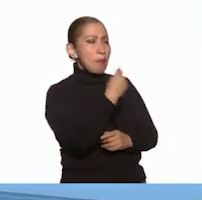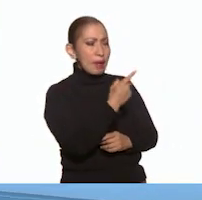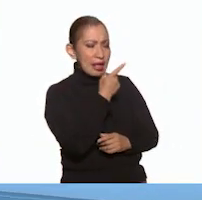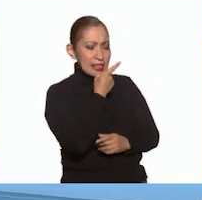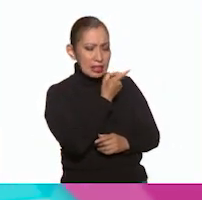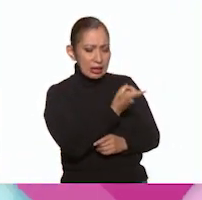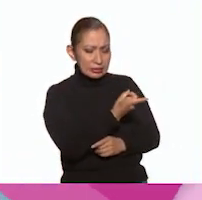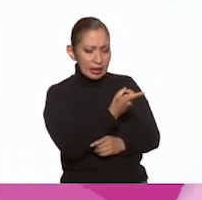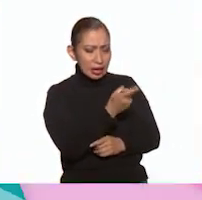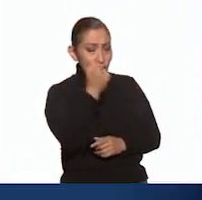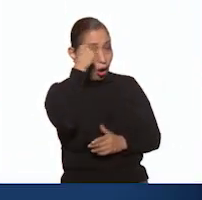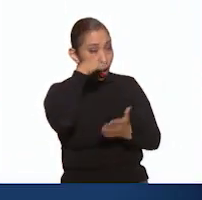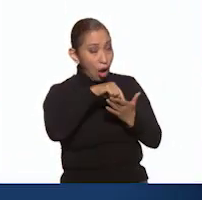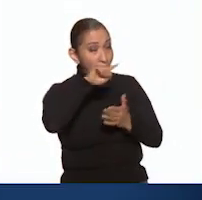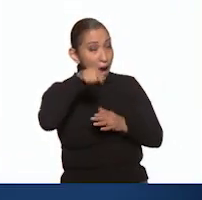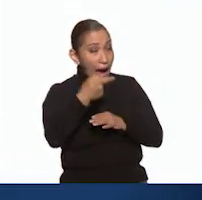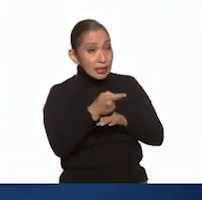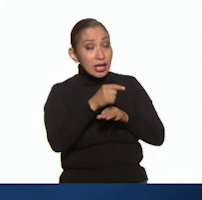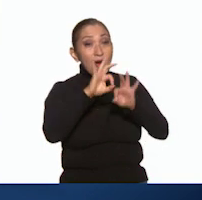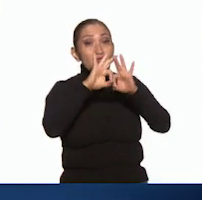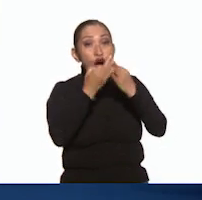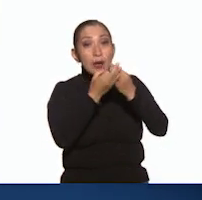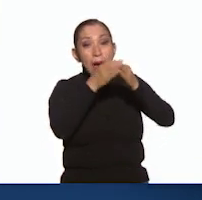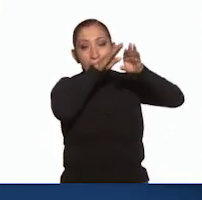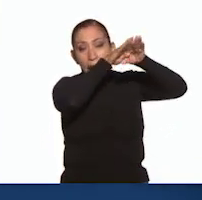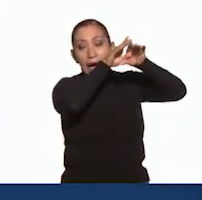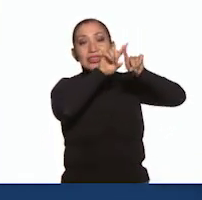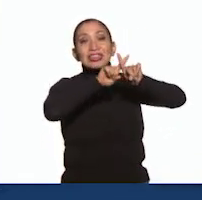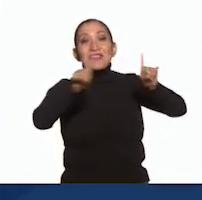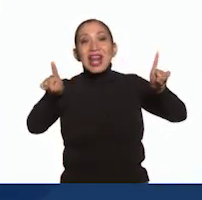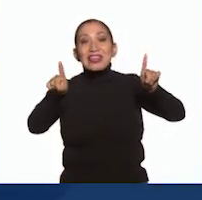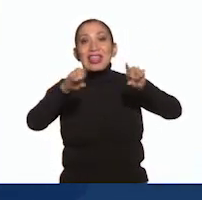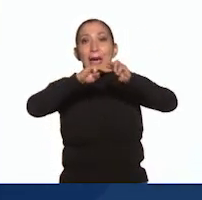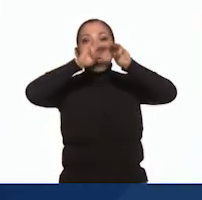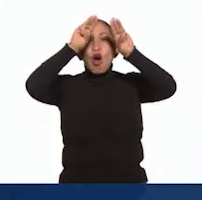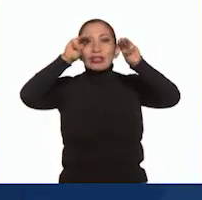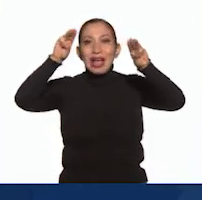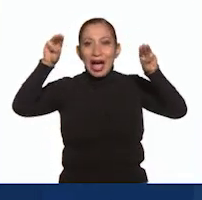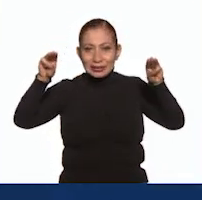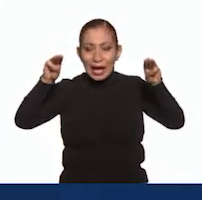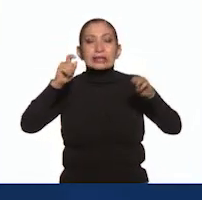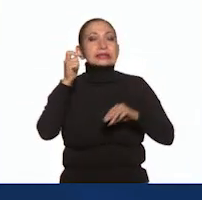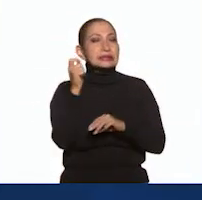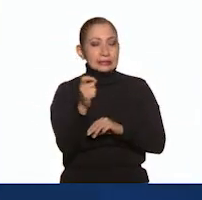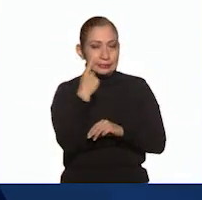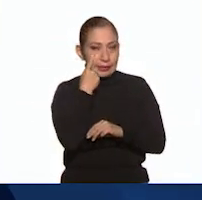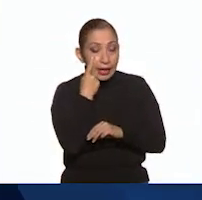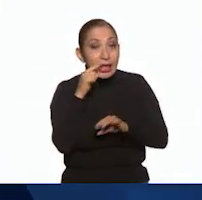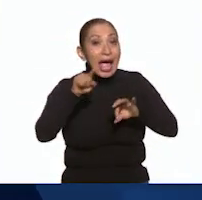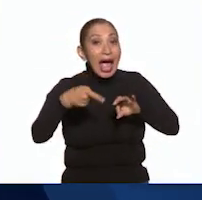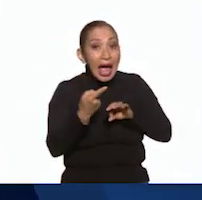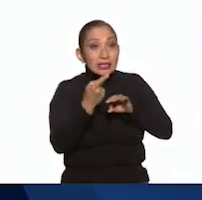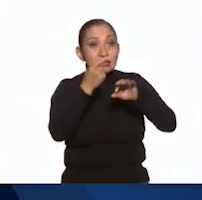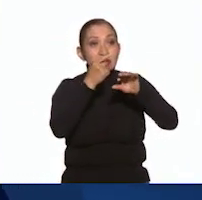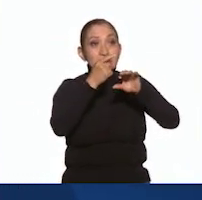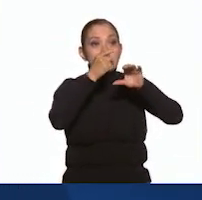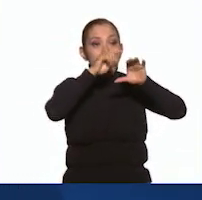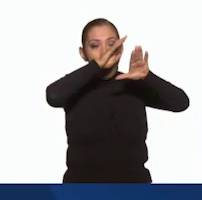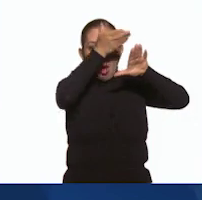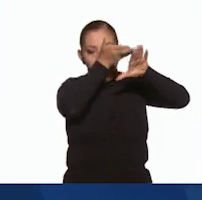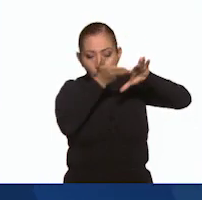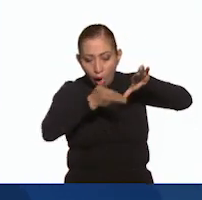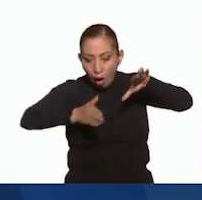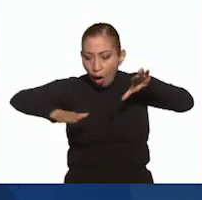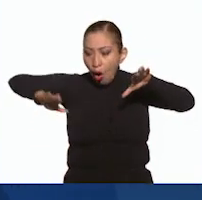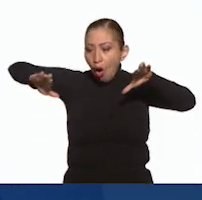tienen, supongo que se trata de la forma opuesta a las montañas. Es decir, serían los hoyos que se